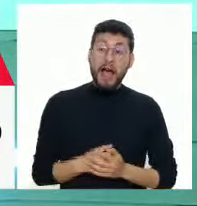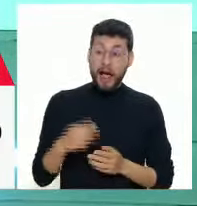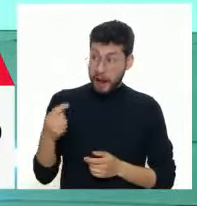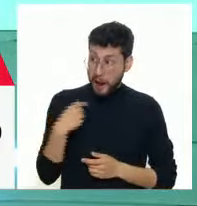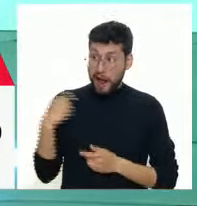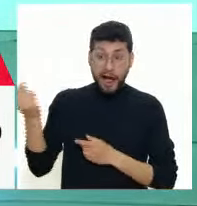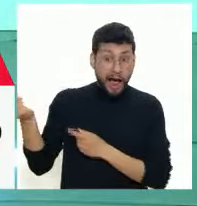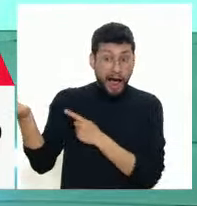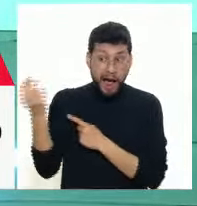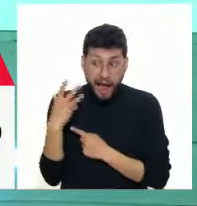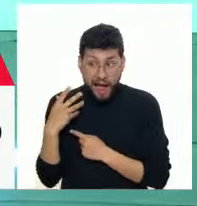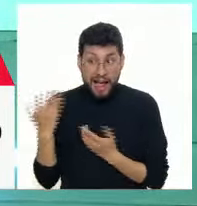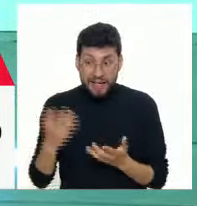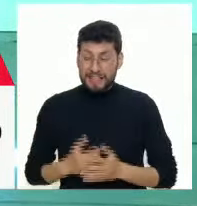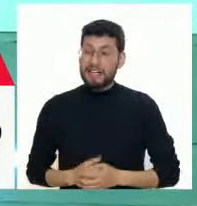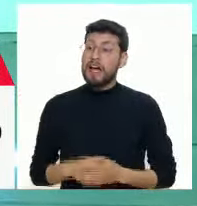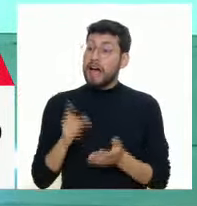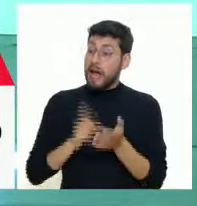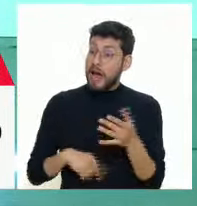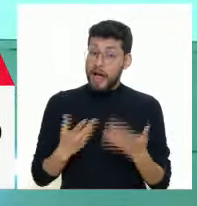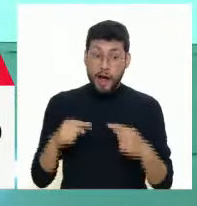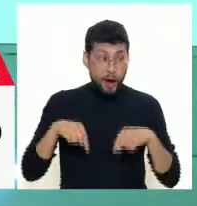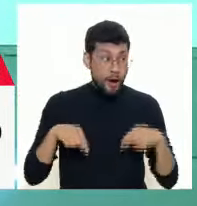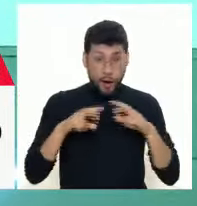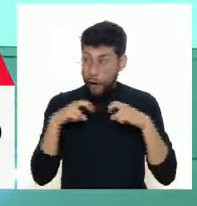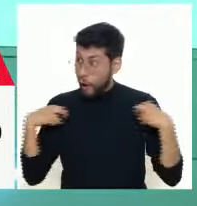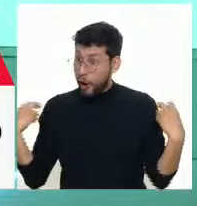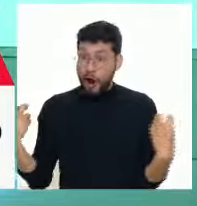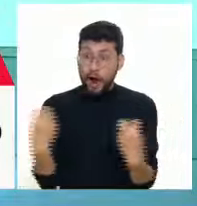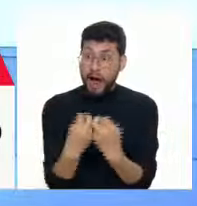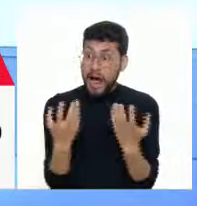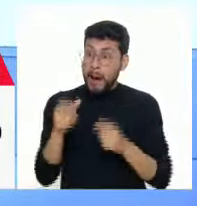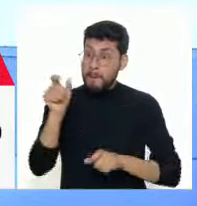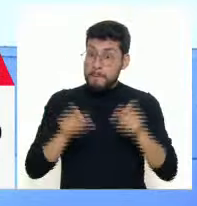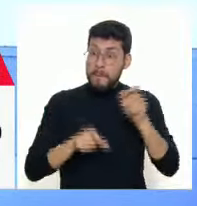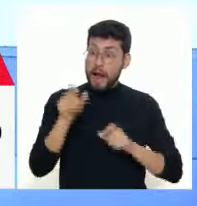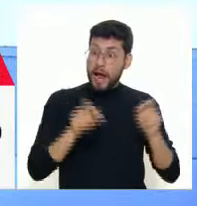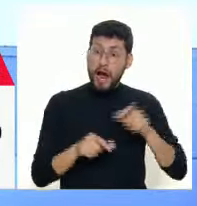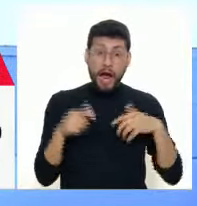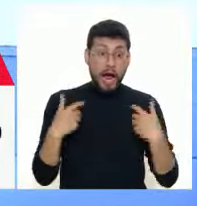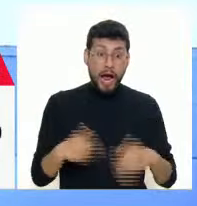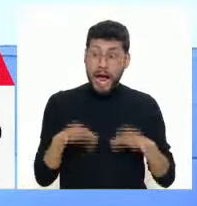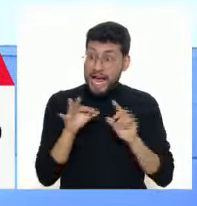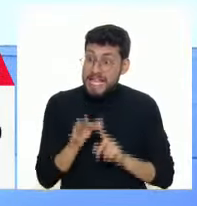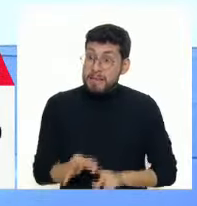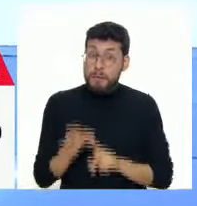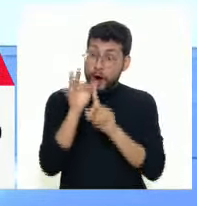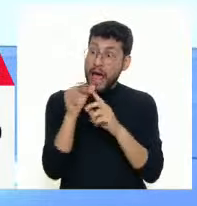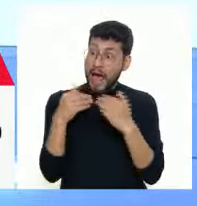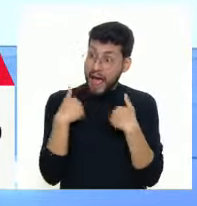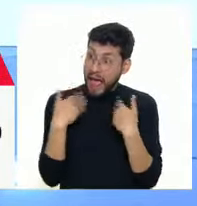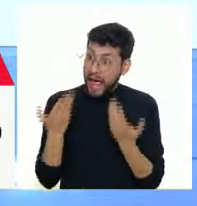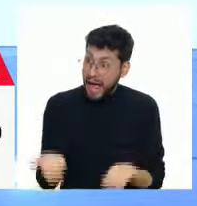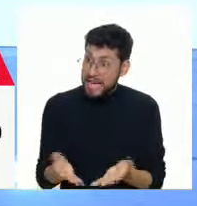han pasado el dato, de que estamos rodeados de personas muy